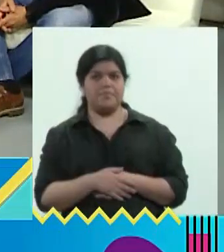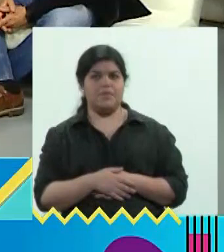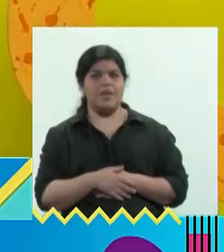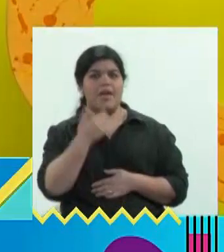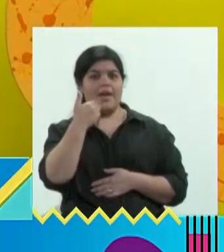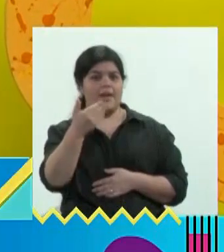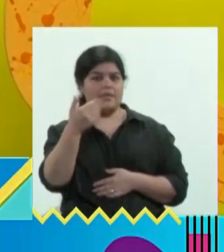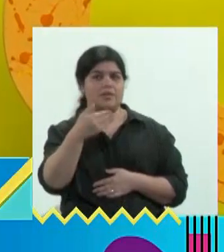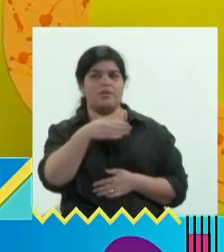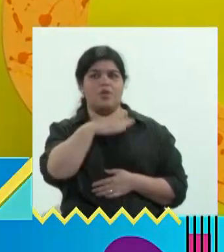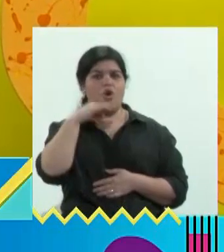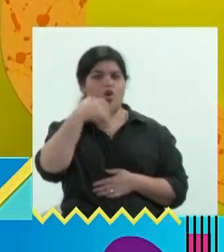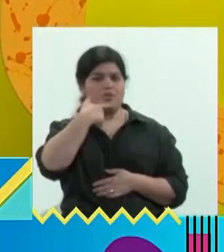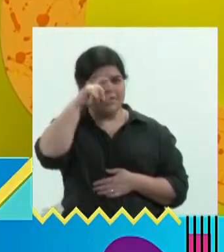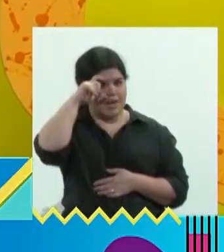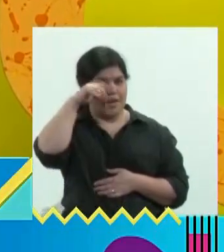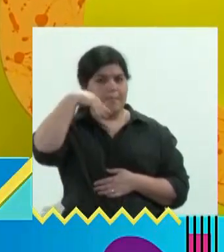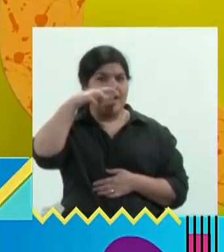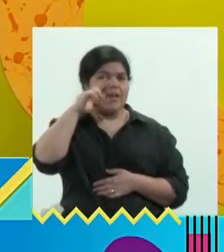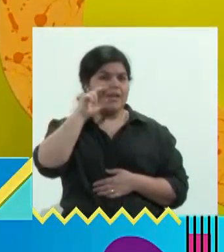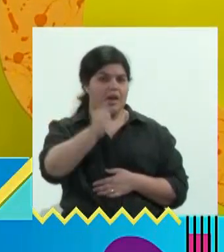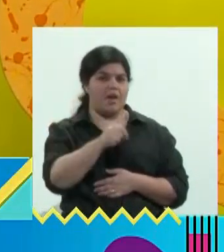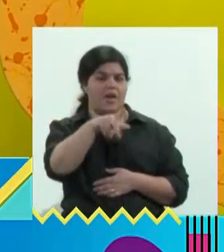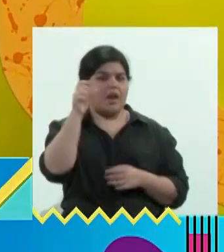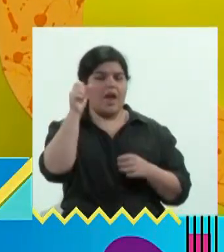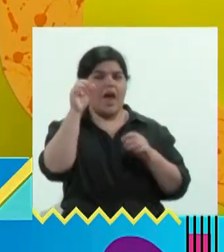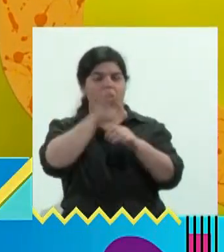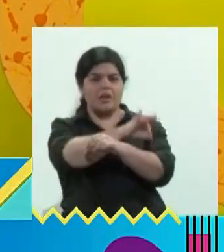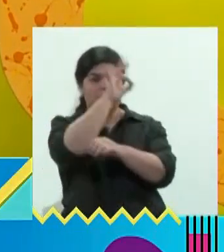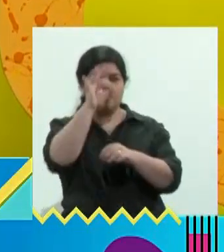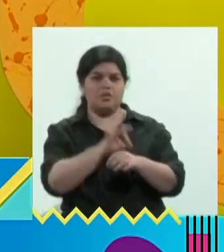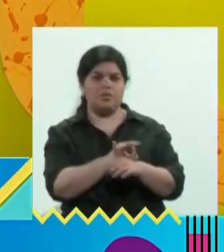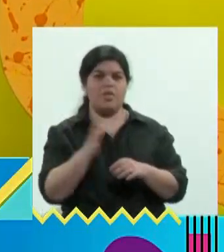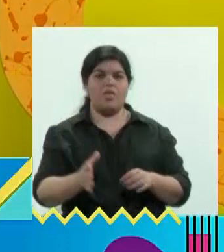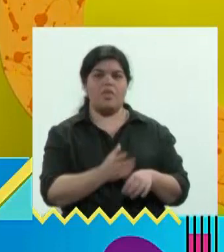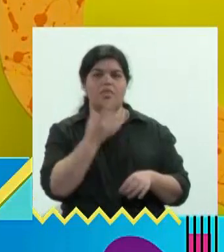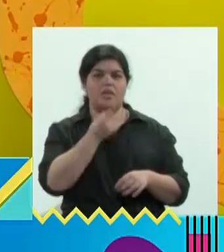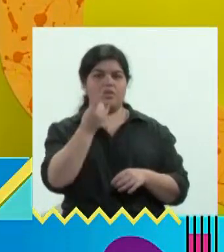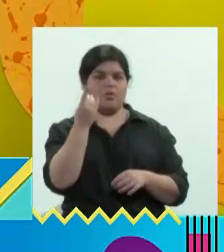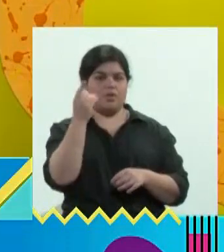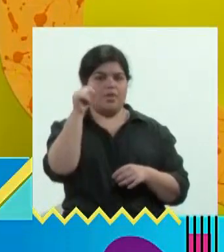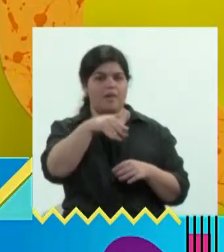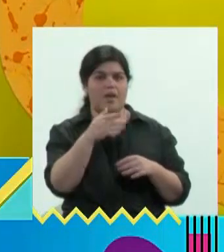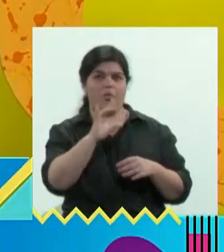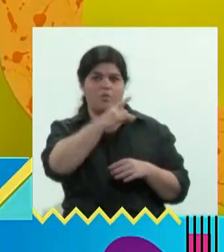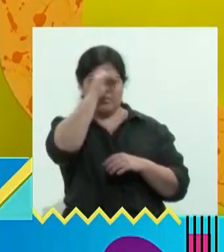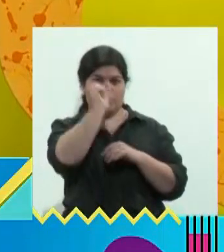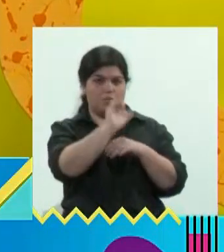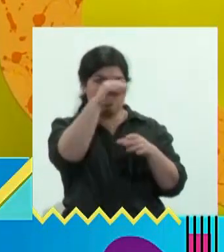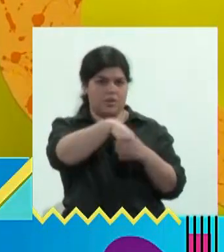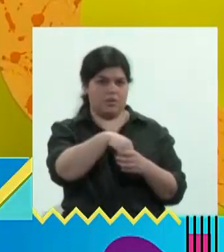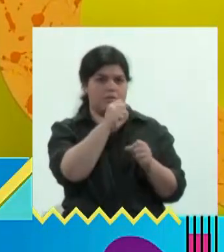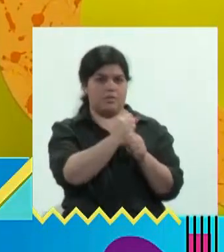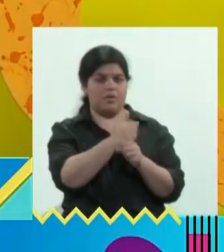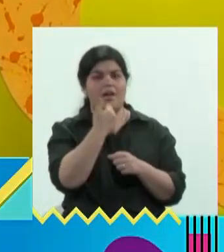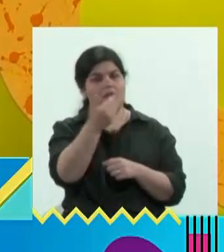Muchísimas gracias, José María, por estar presente. Arquitecto y director del Laboratorio de Arquitectura y Urbanismo de la Casa, de la Universidad Nacional de Cuyo. Muchas